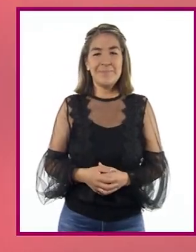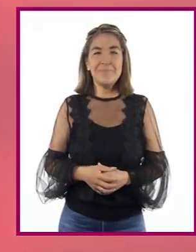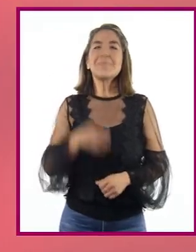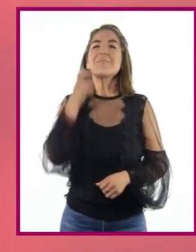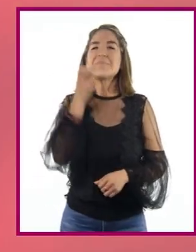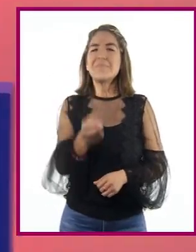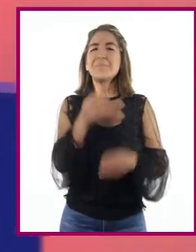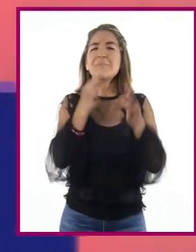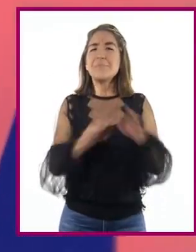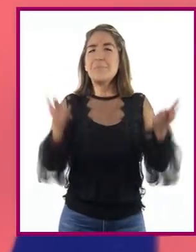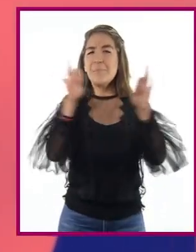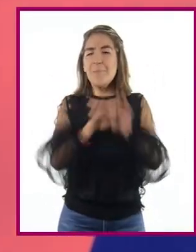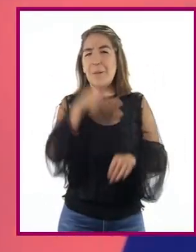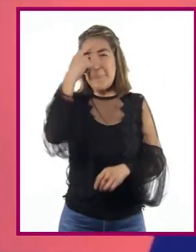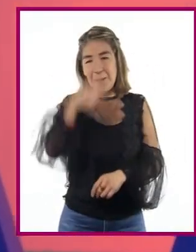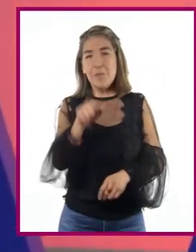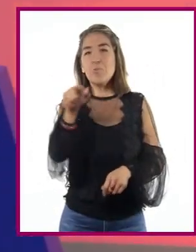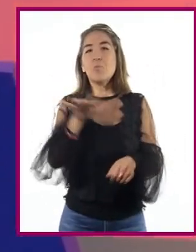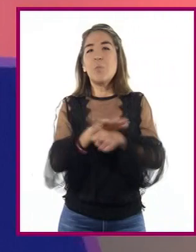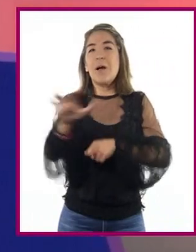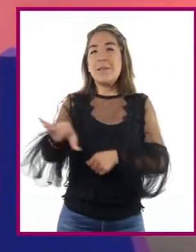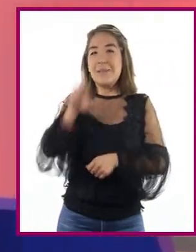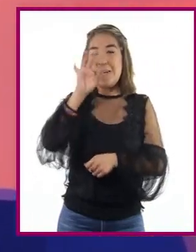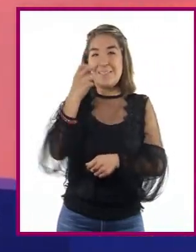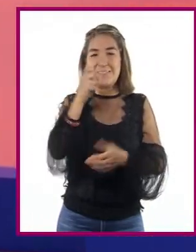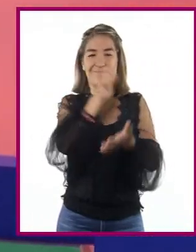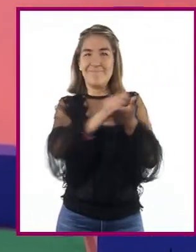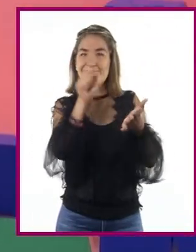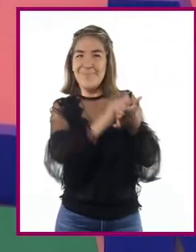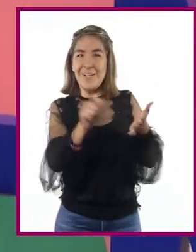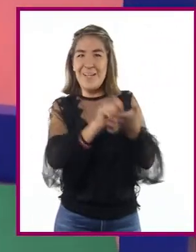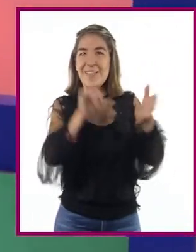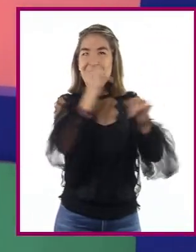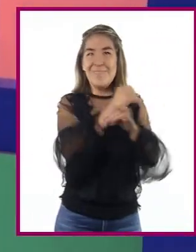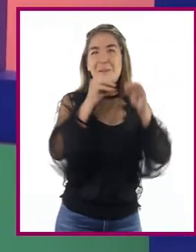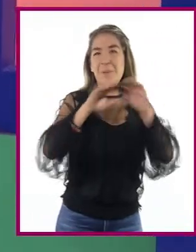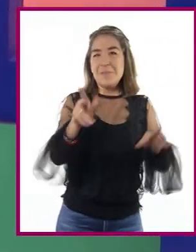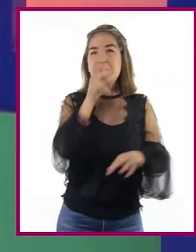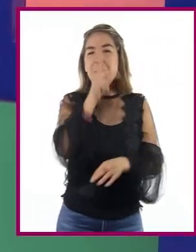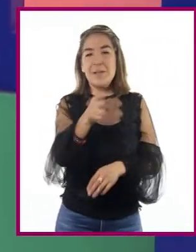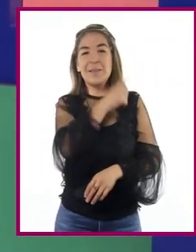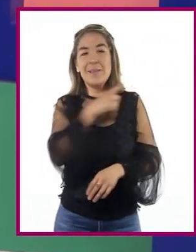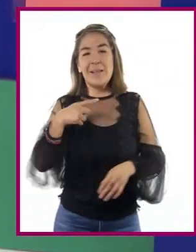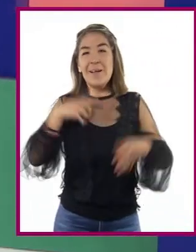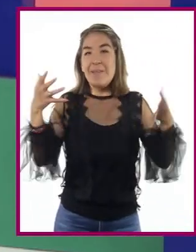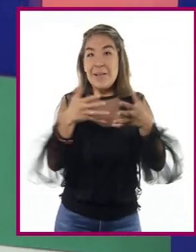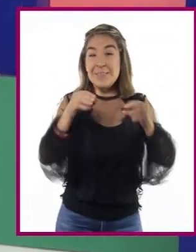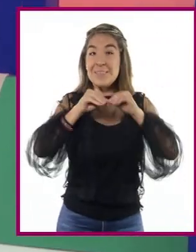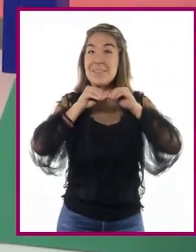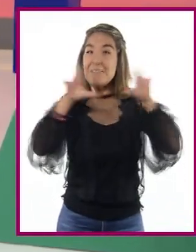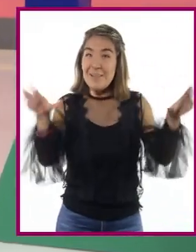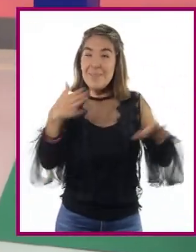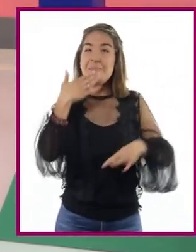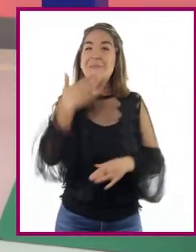algo fundamental al momento de escoger nuestras notas y de nuestras palabras es hacerlo con claridad y